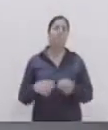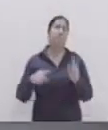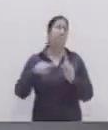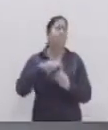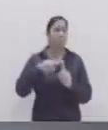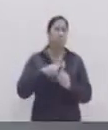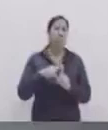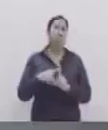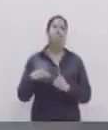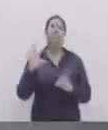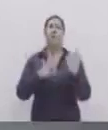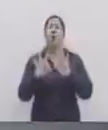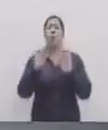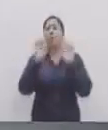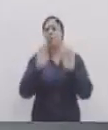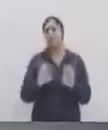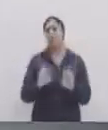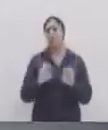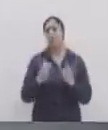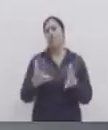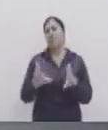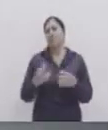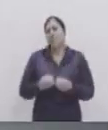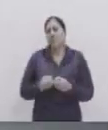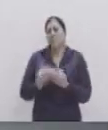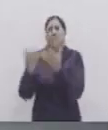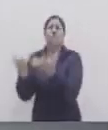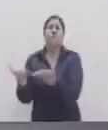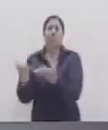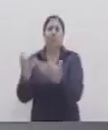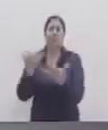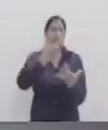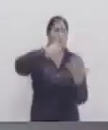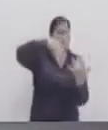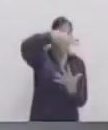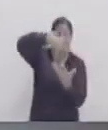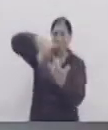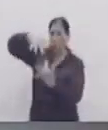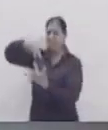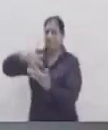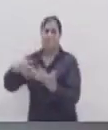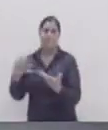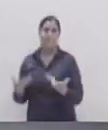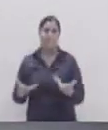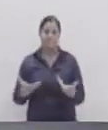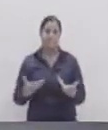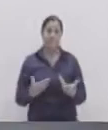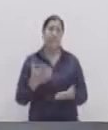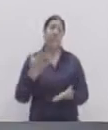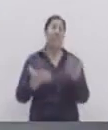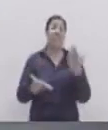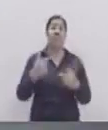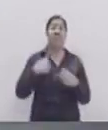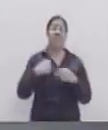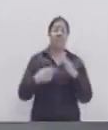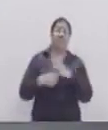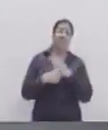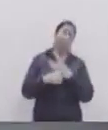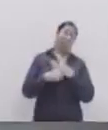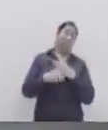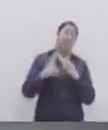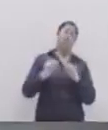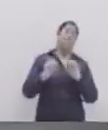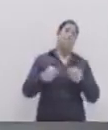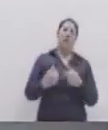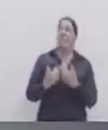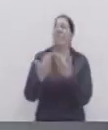un producto positivo, una persona que vaya a dar a la sociedad, ¿verdad? Porque si yo tengo una dificultad, yo no me voy a poder dar hacia